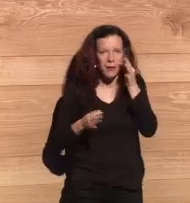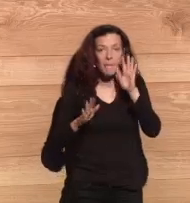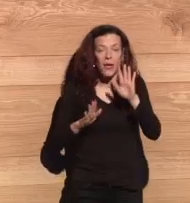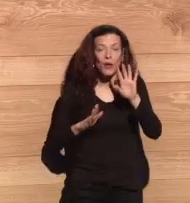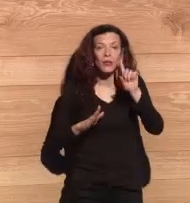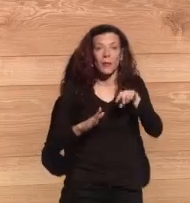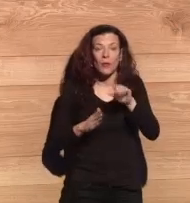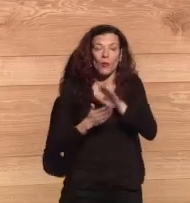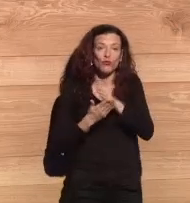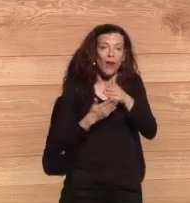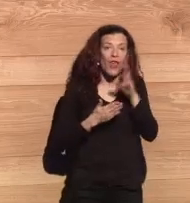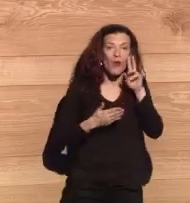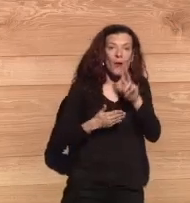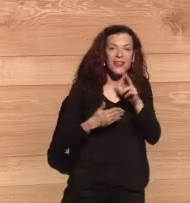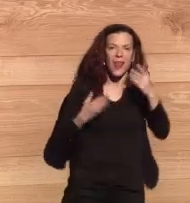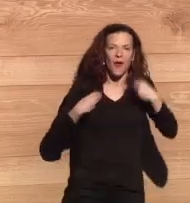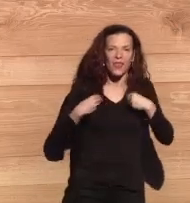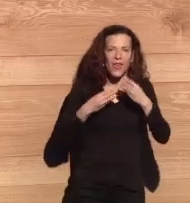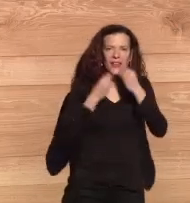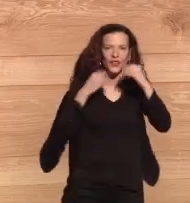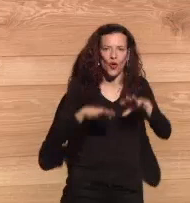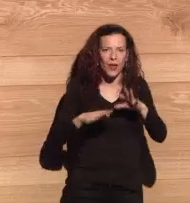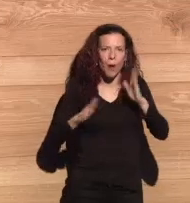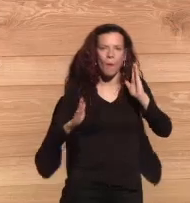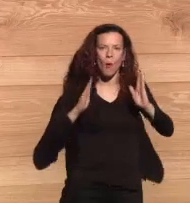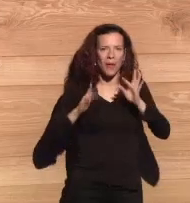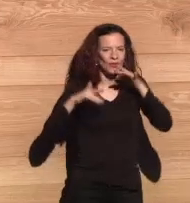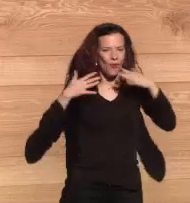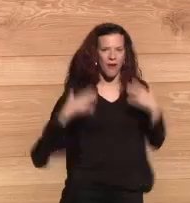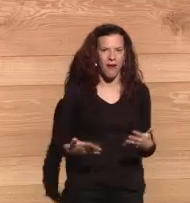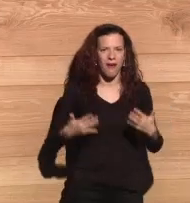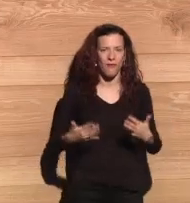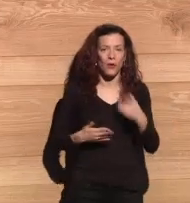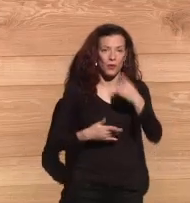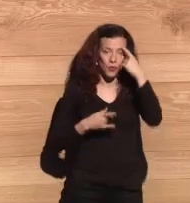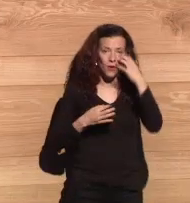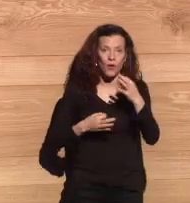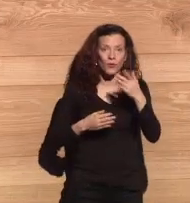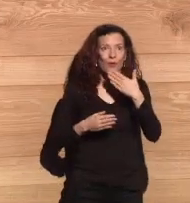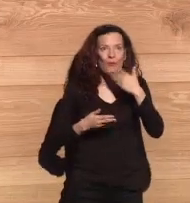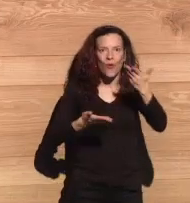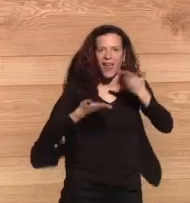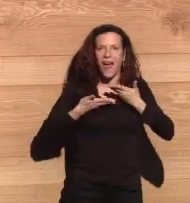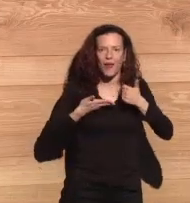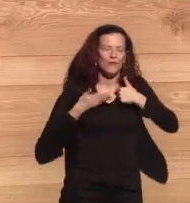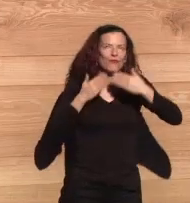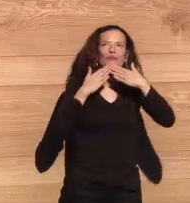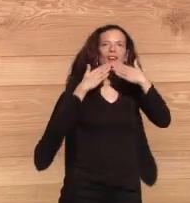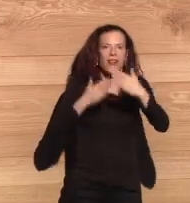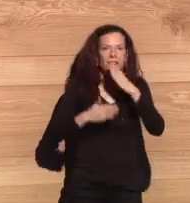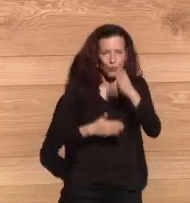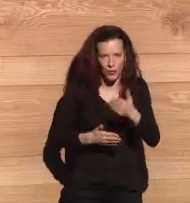la vida y la historia, ¿no? En su momento presente, y eso es yo creo que es un regalo y soy muy agradecido por